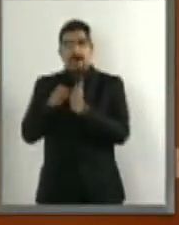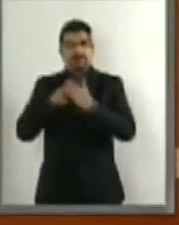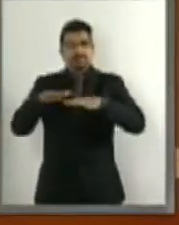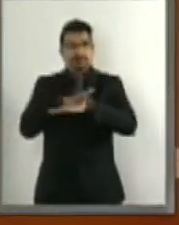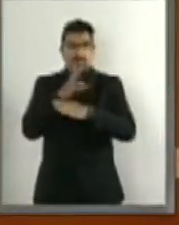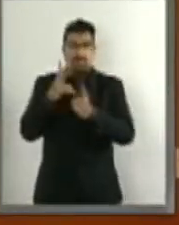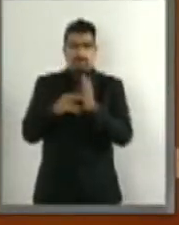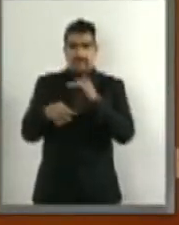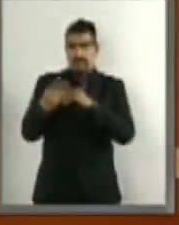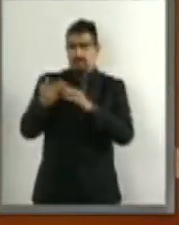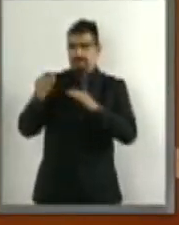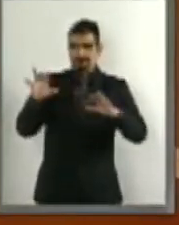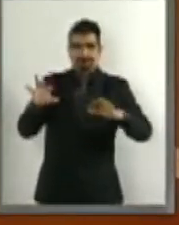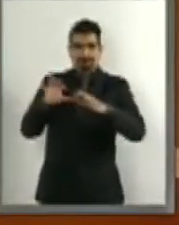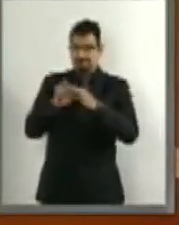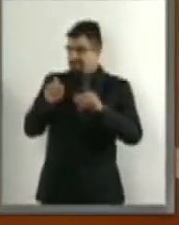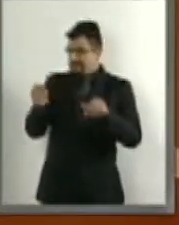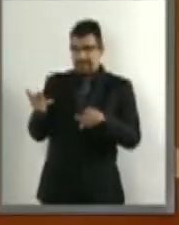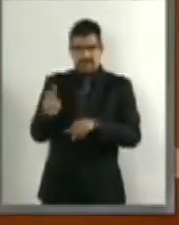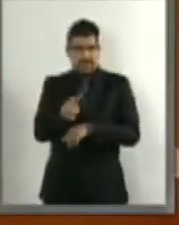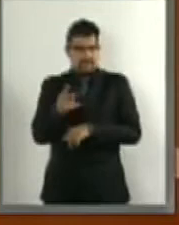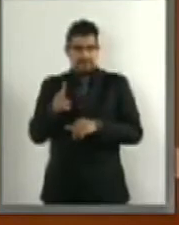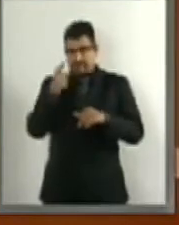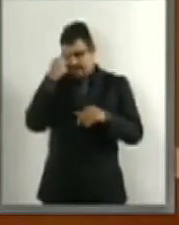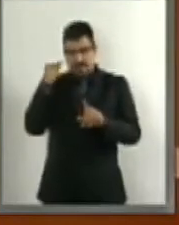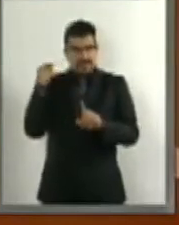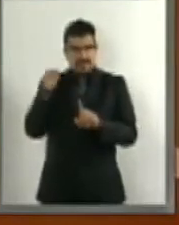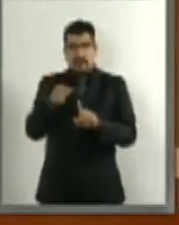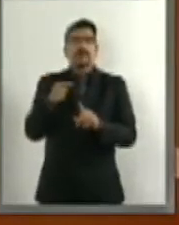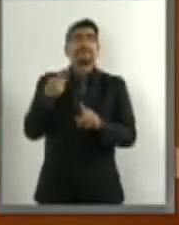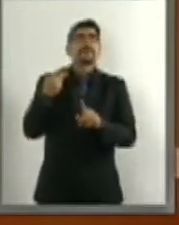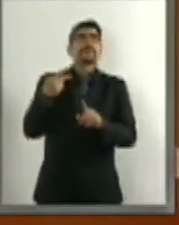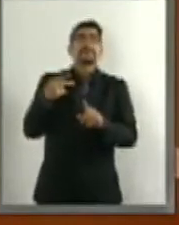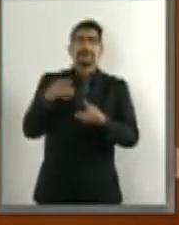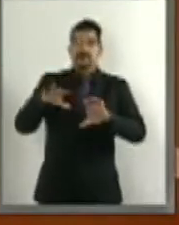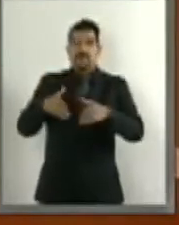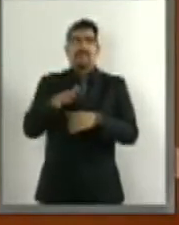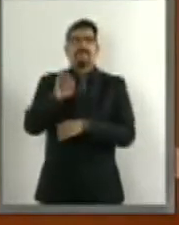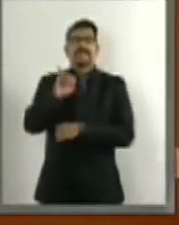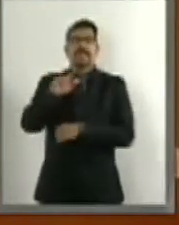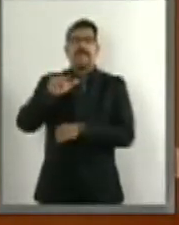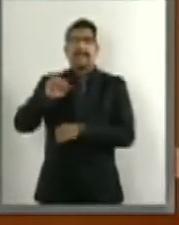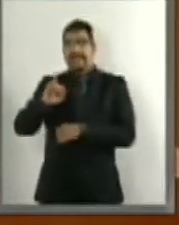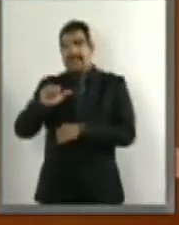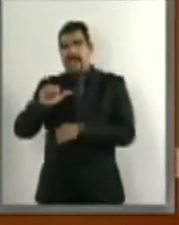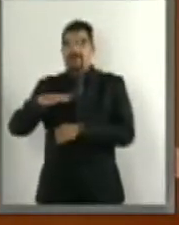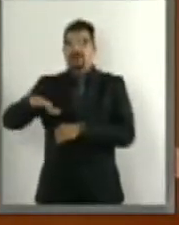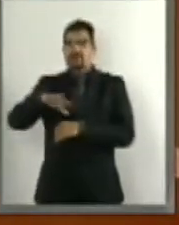del 2014, en donde se prevé la figura de las dos fiscalías especializadas,